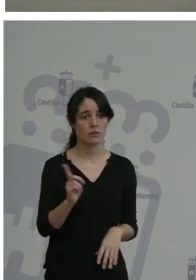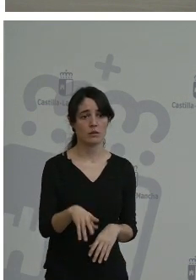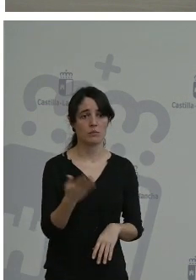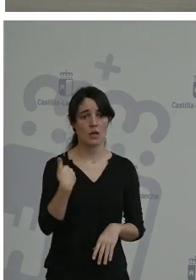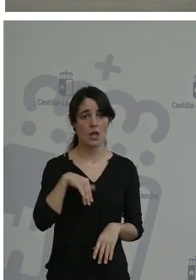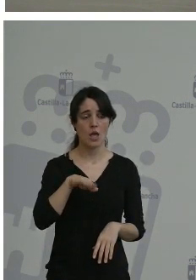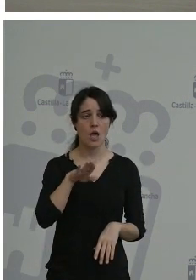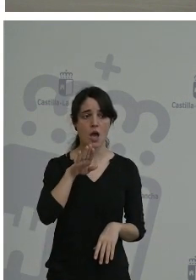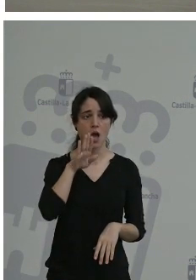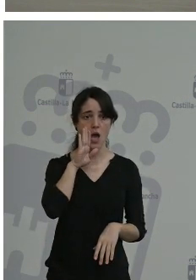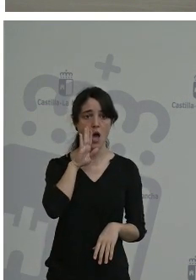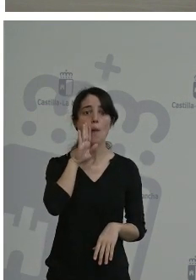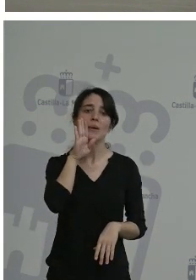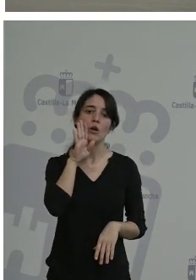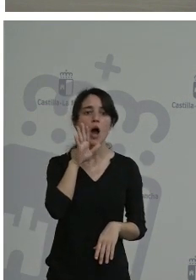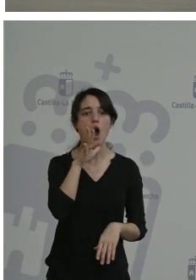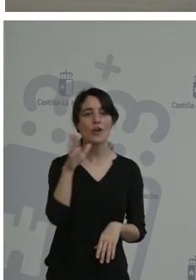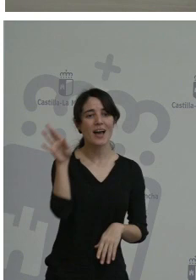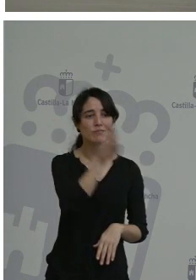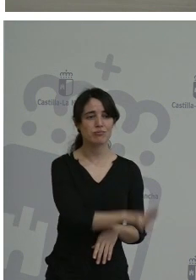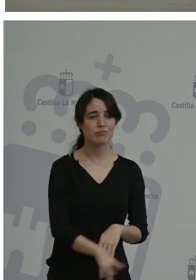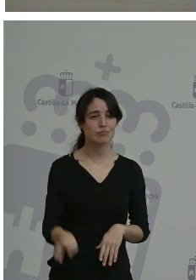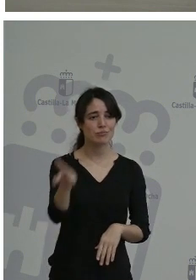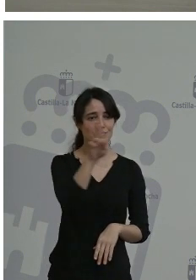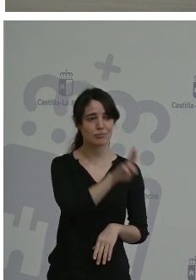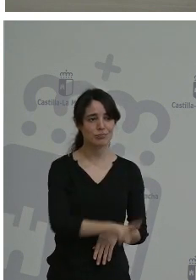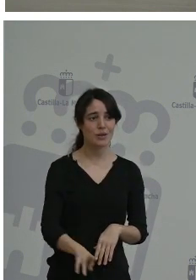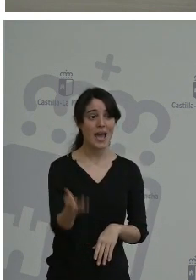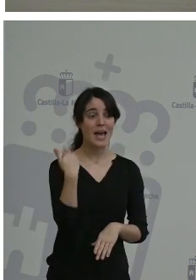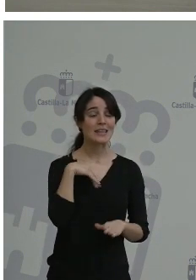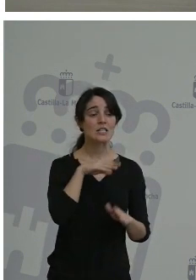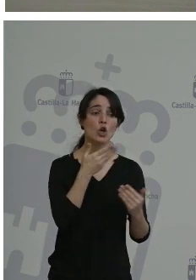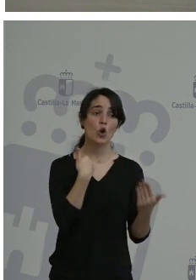reiterar en este apartado, que lo comenté en el punto 6,